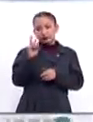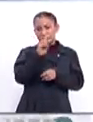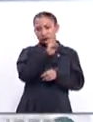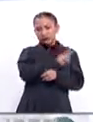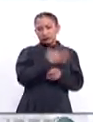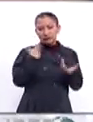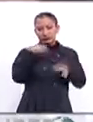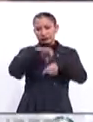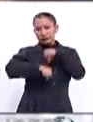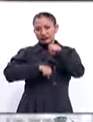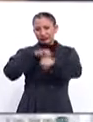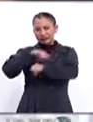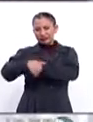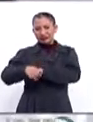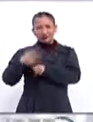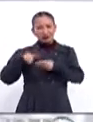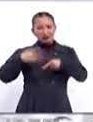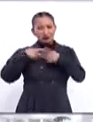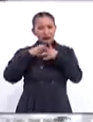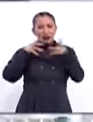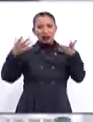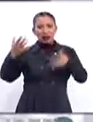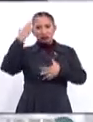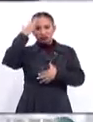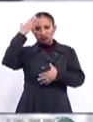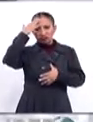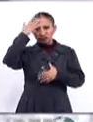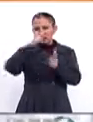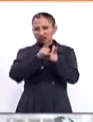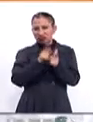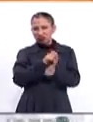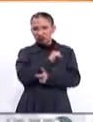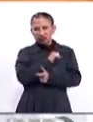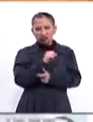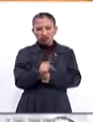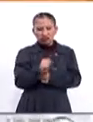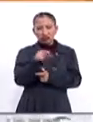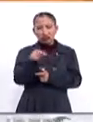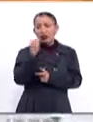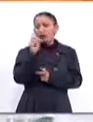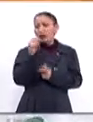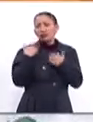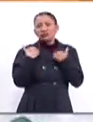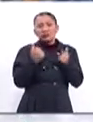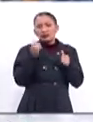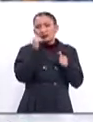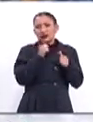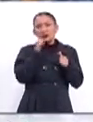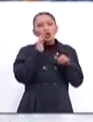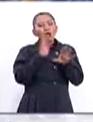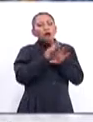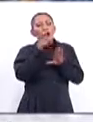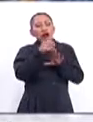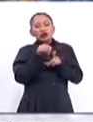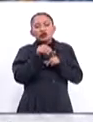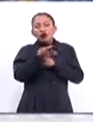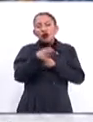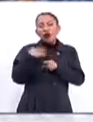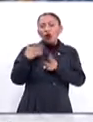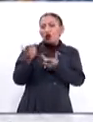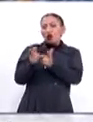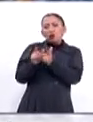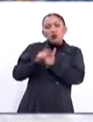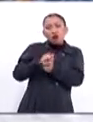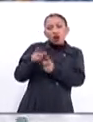las aprehensiones de estos grandes capos, sin embargo, no siempre entendemos cómo esto golpea a la